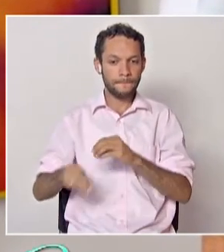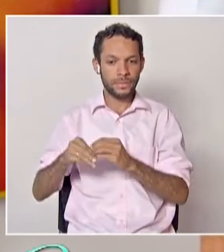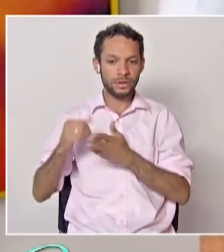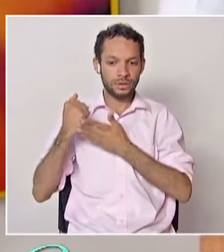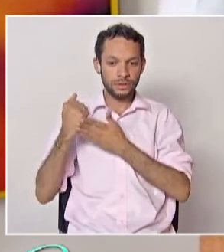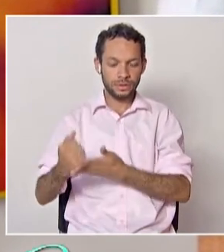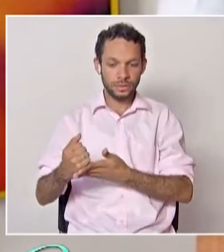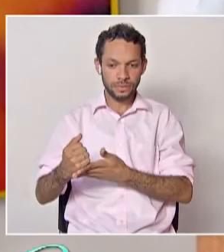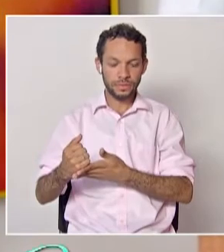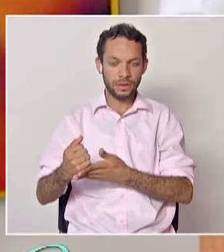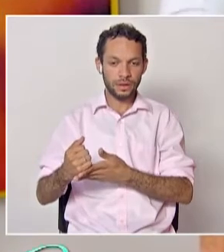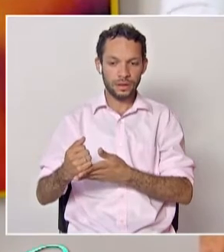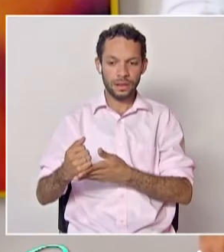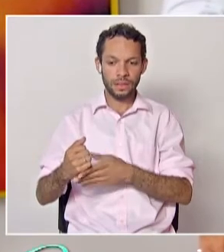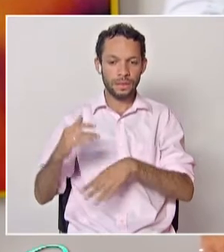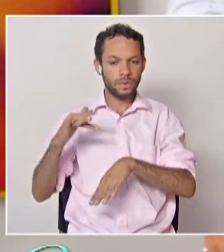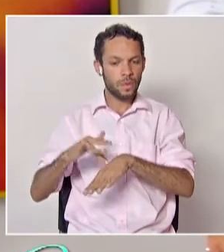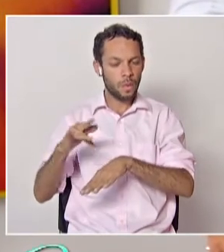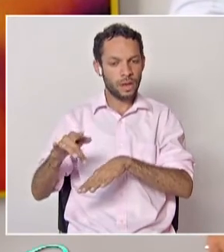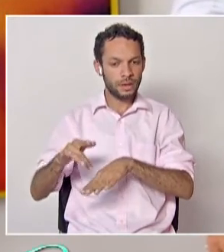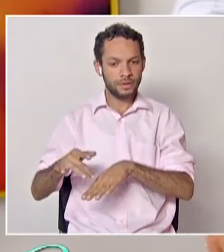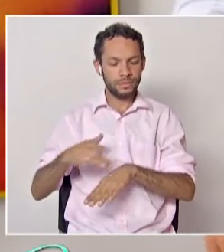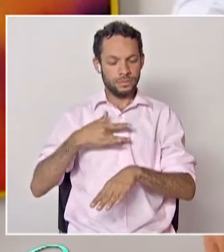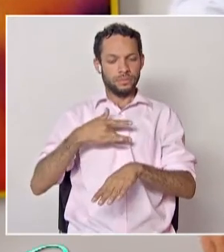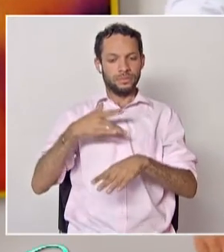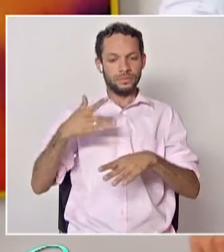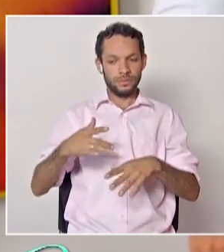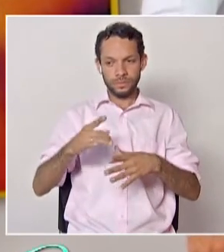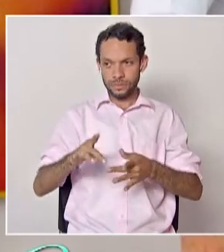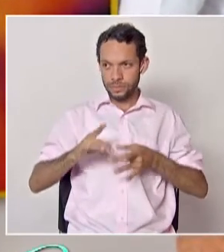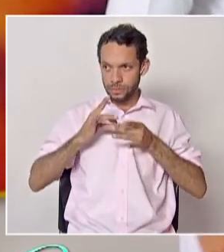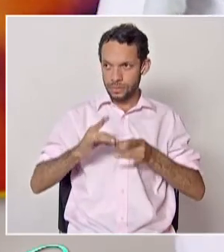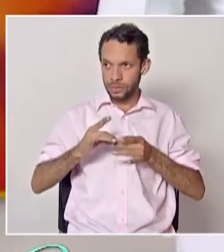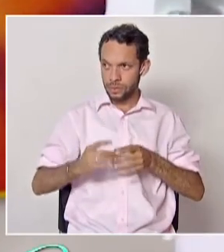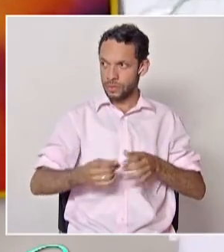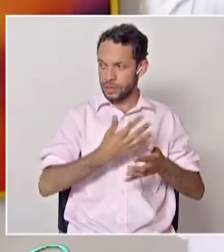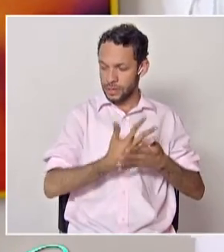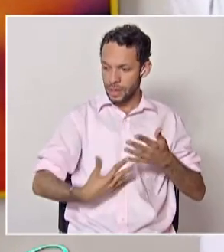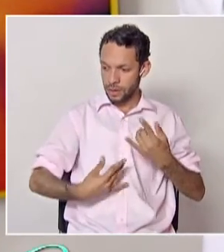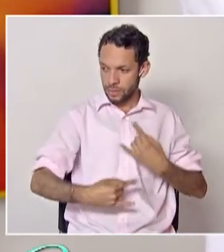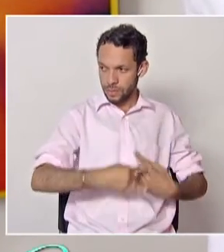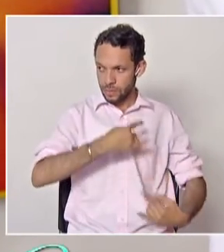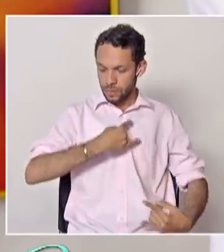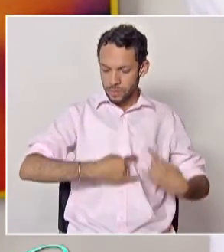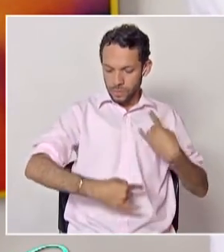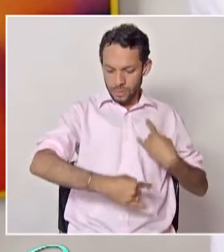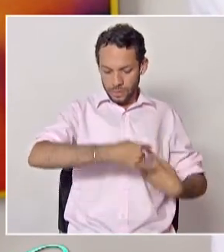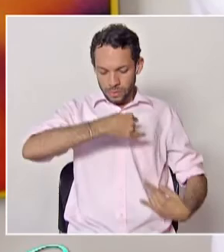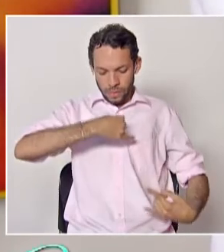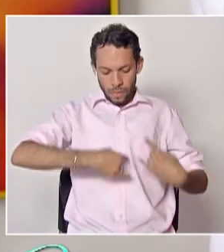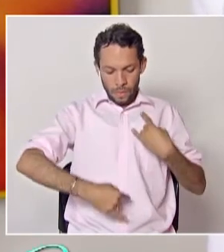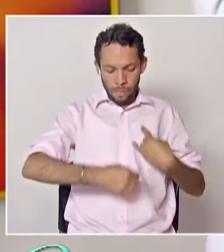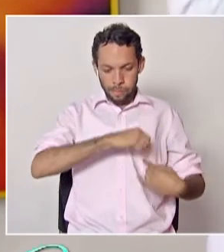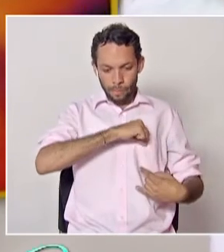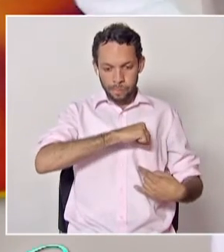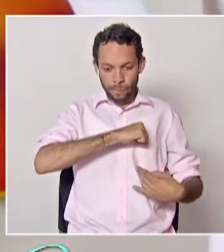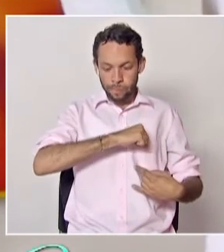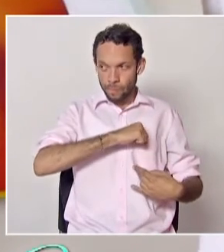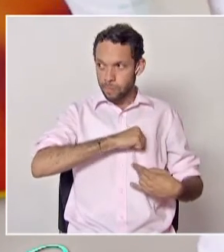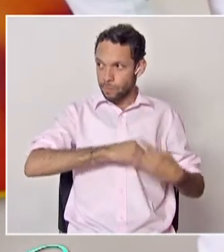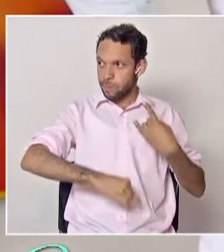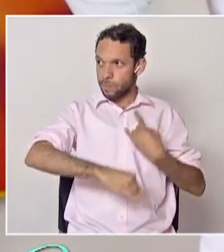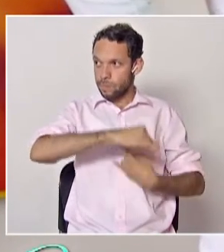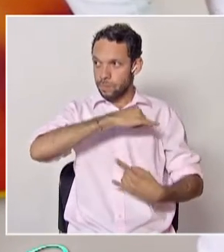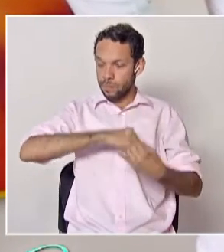de electroestimulación en una función que nos va a ayudar a mejorar circulación. Cuando mejoramos circulación tenemos un